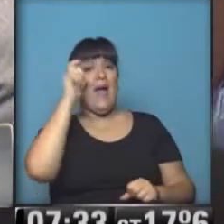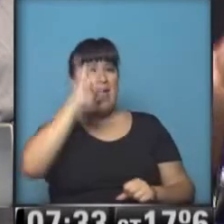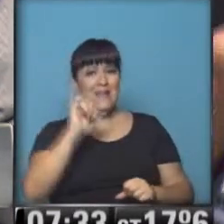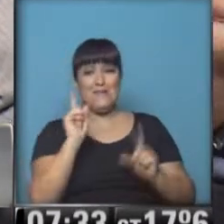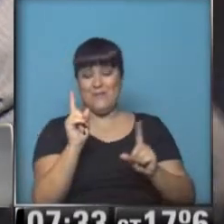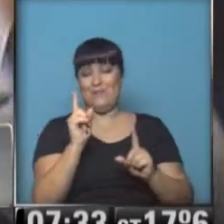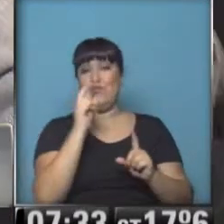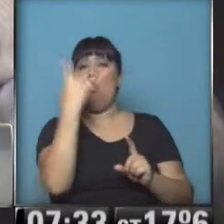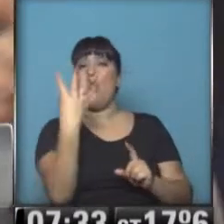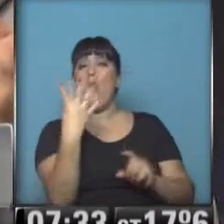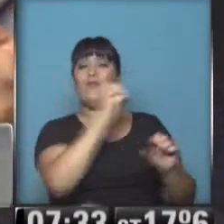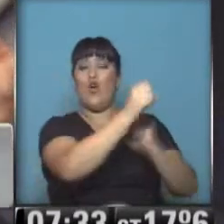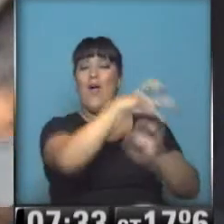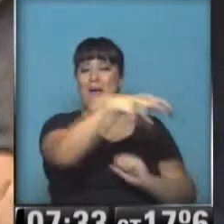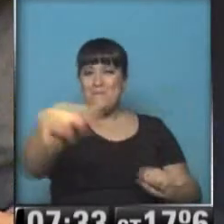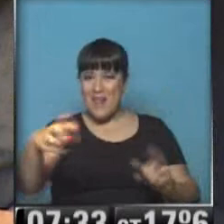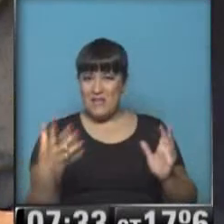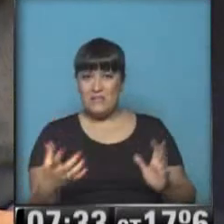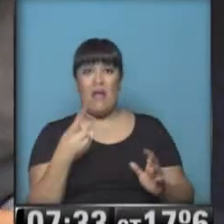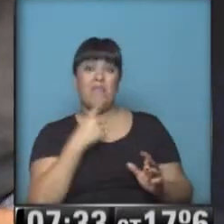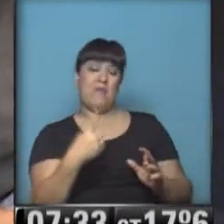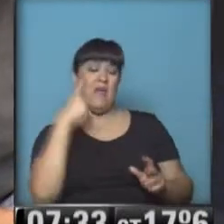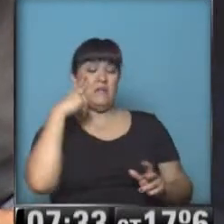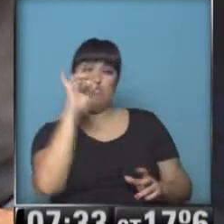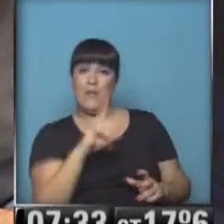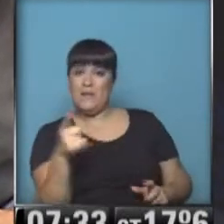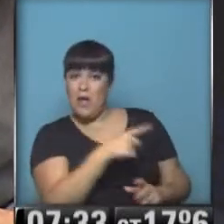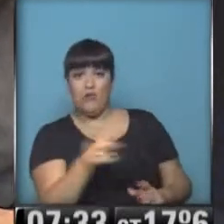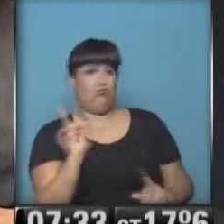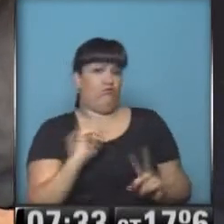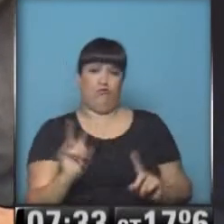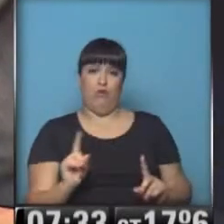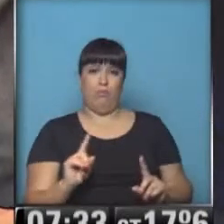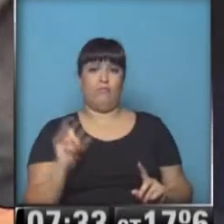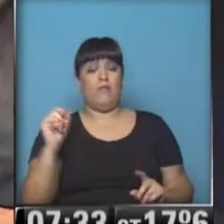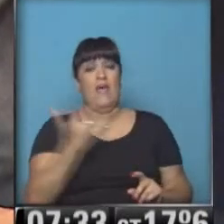que fueron utilizadas, o en principio, a consideración de la AFIP, no del periodismo.